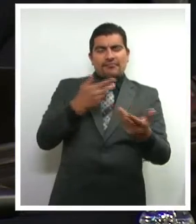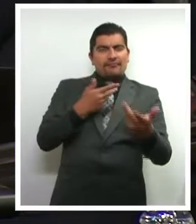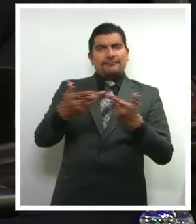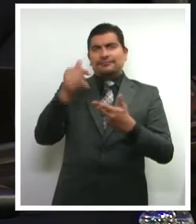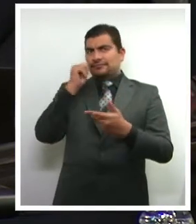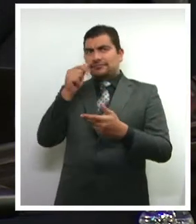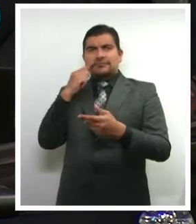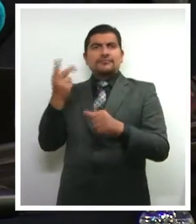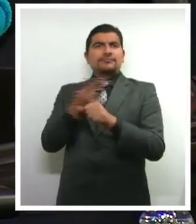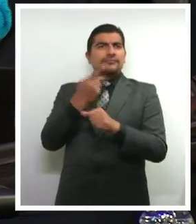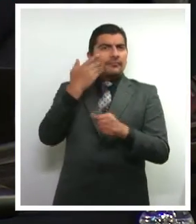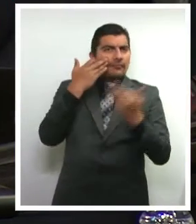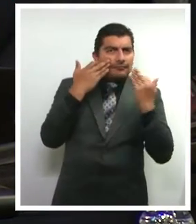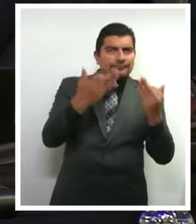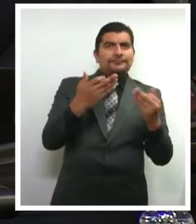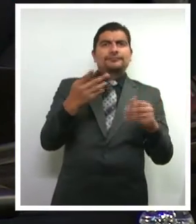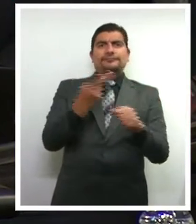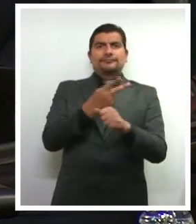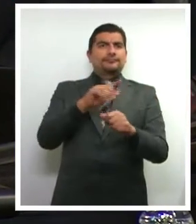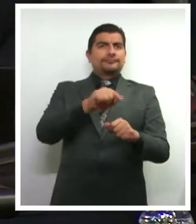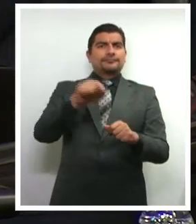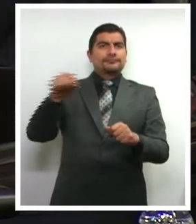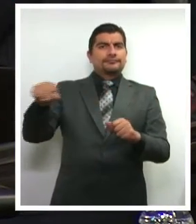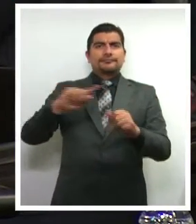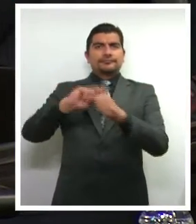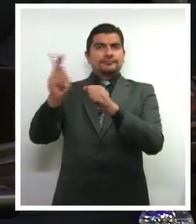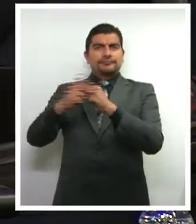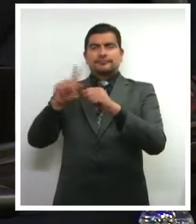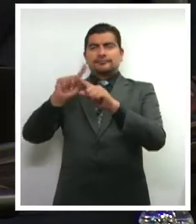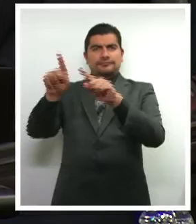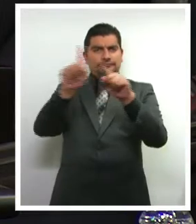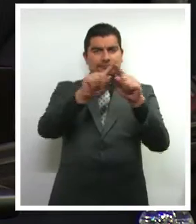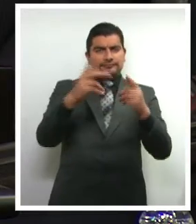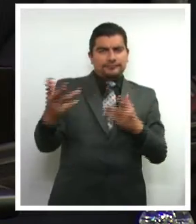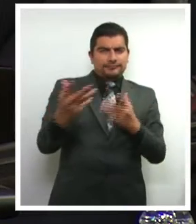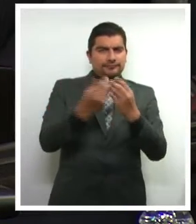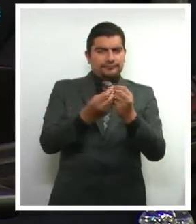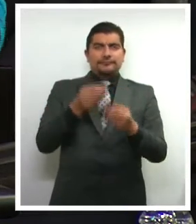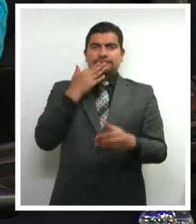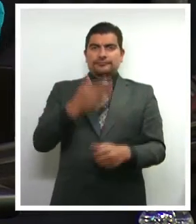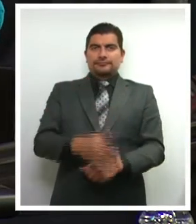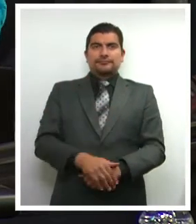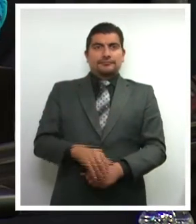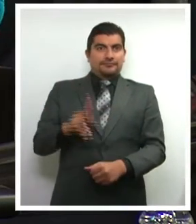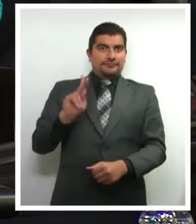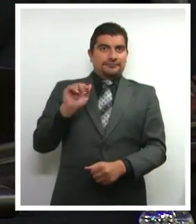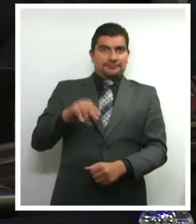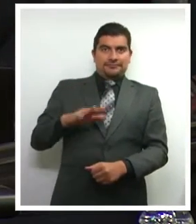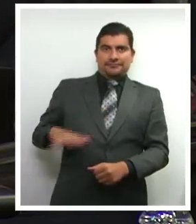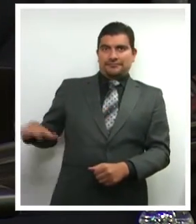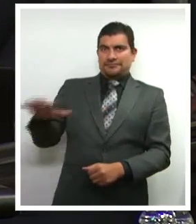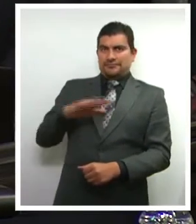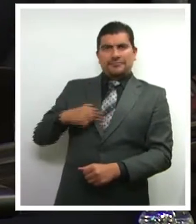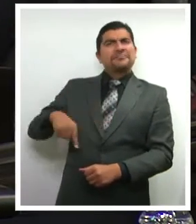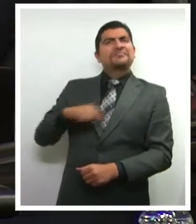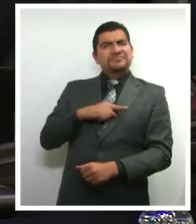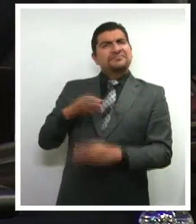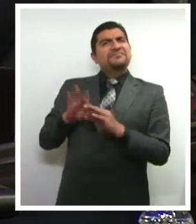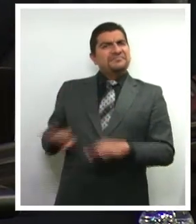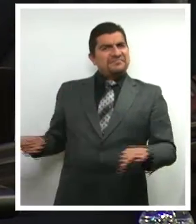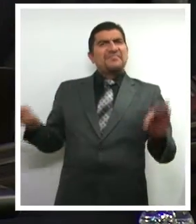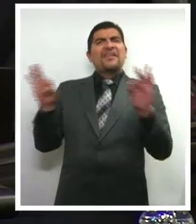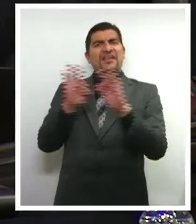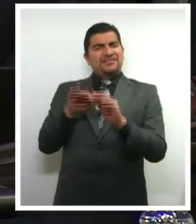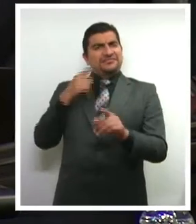está sucediendo en otros países. Y bueno, para el Partido Acción Nacional es muy